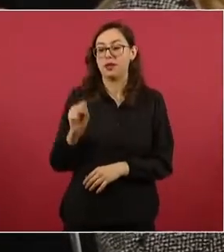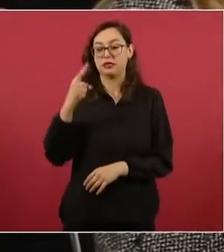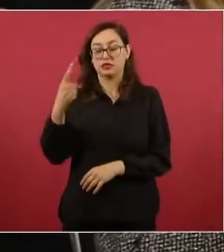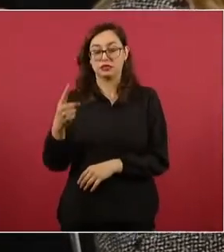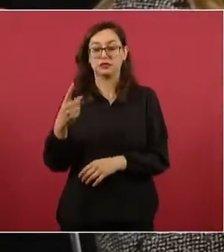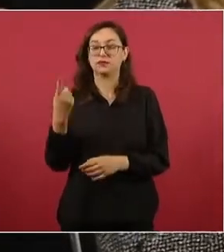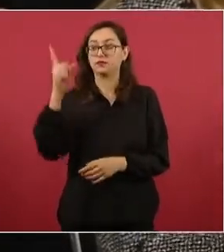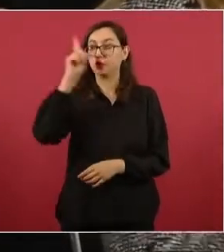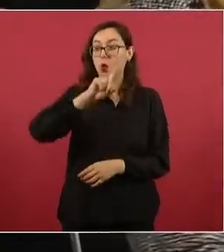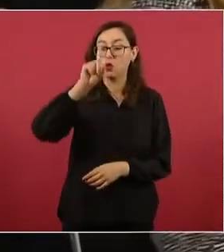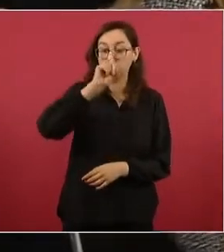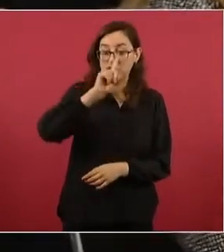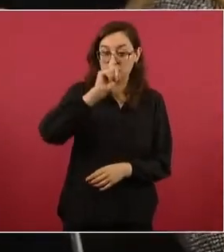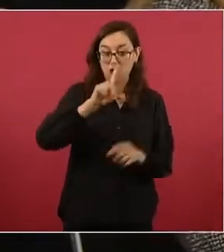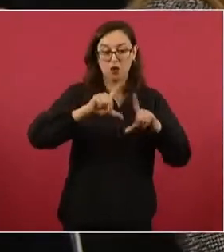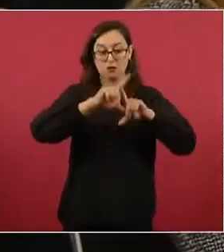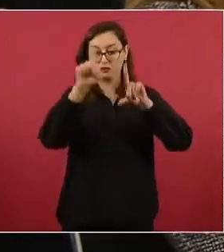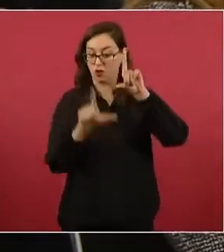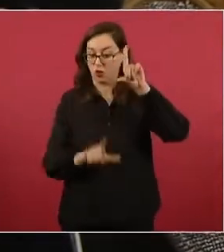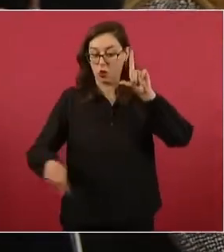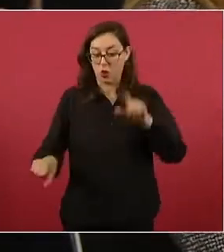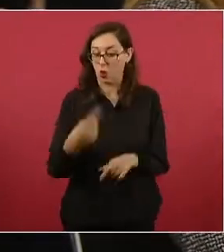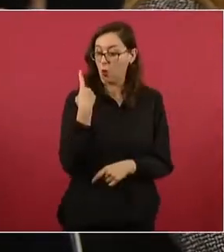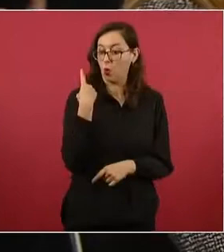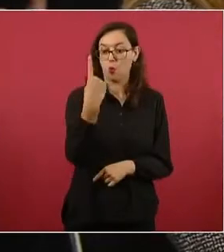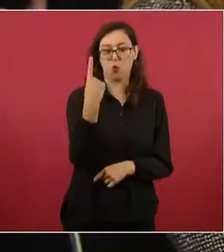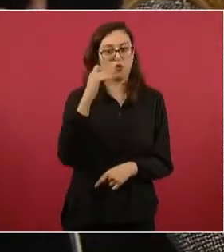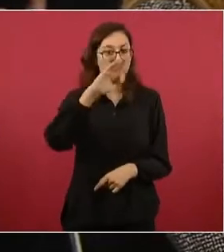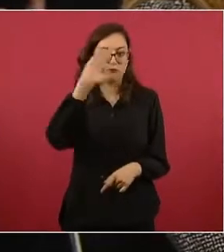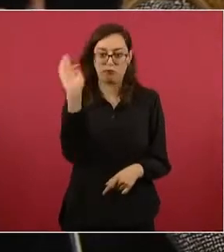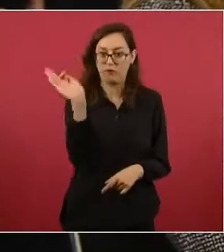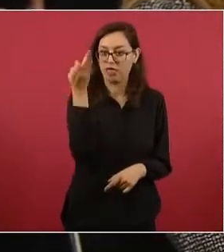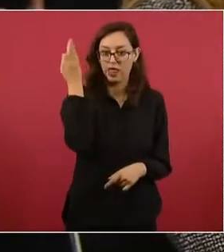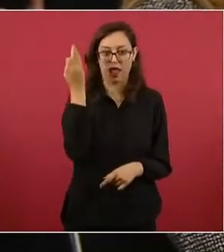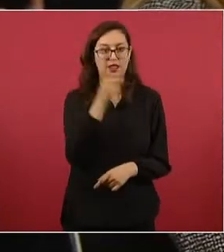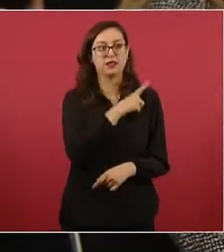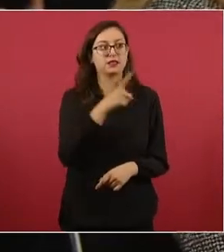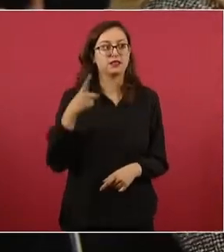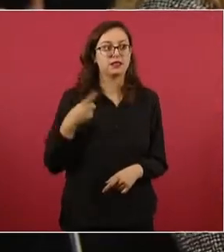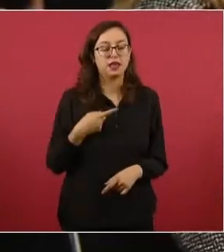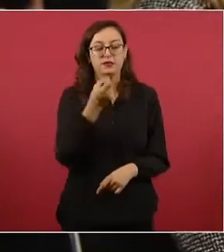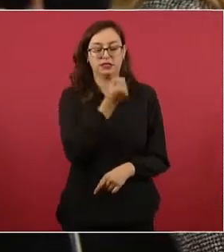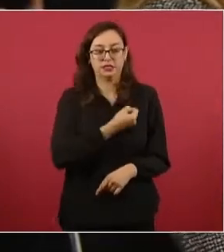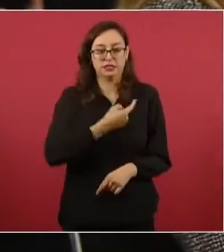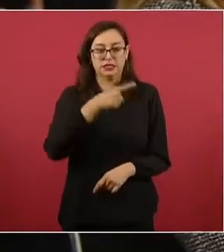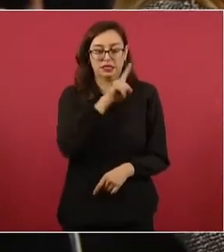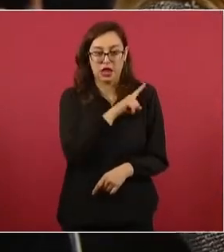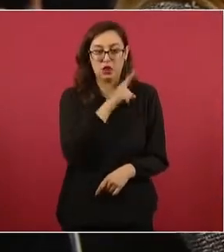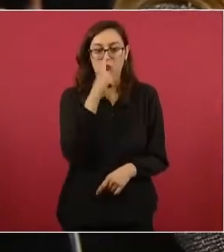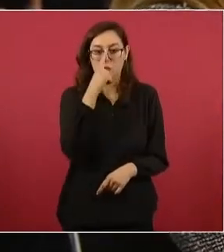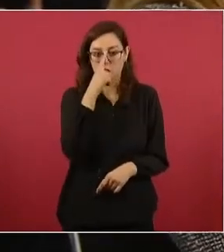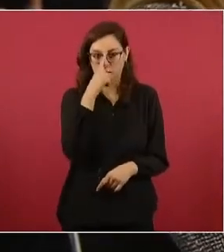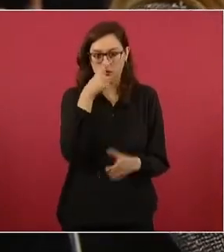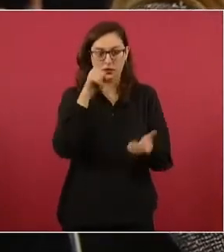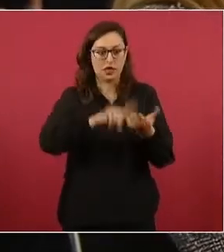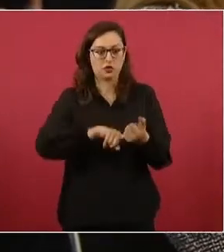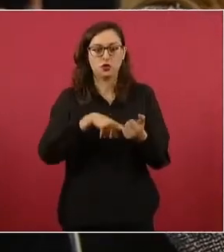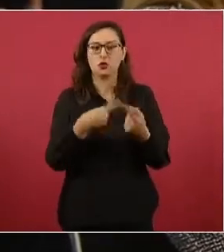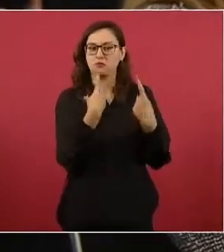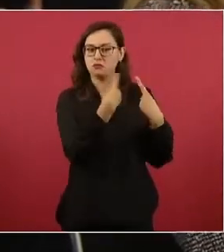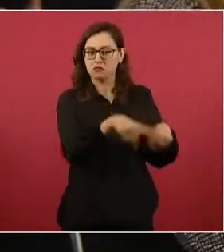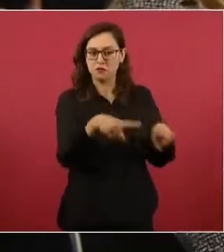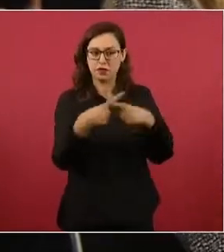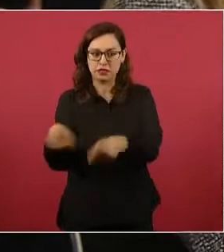único para que el Estado mexicano tenga la rectoría de manera homogénea y puede utilizar diversos métodos terapéuticos, ya